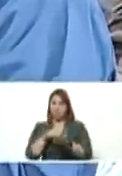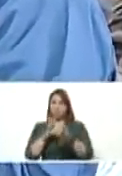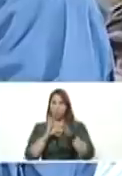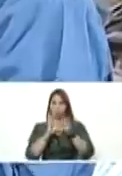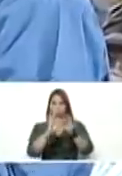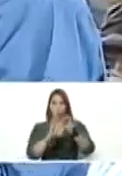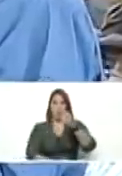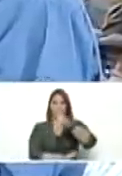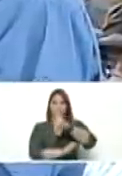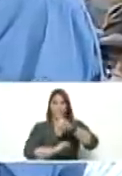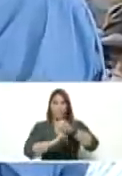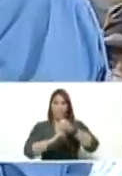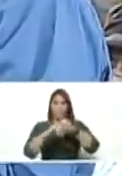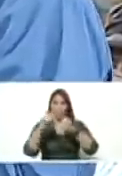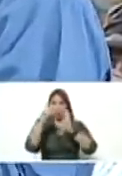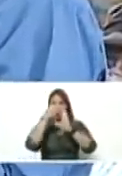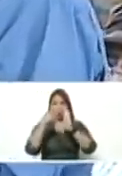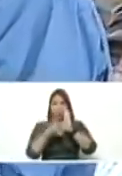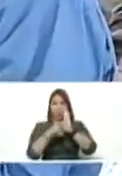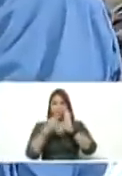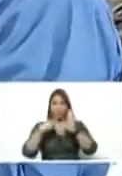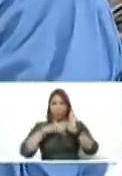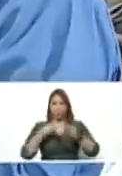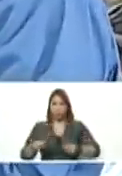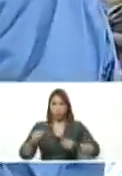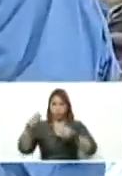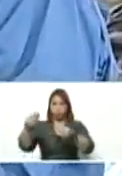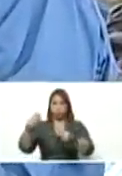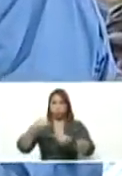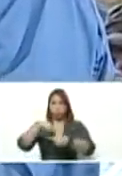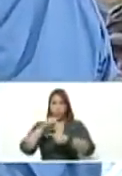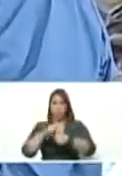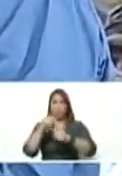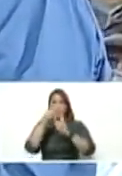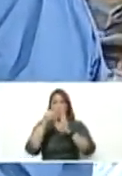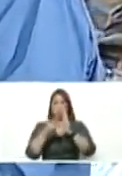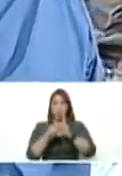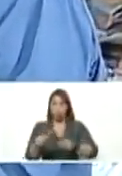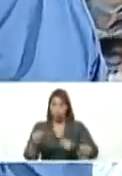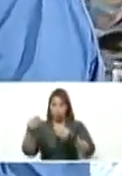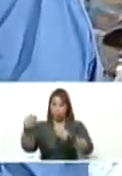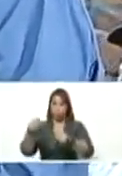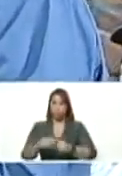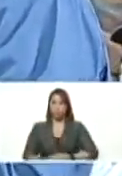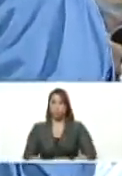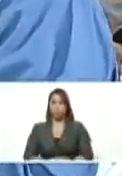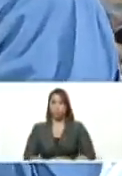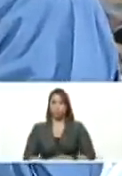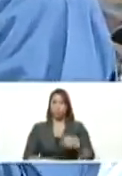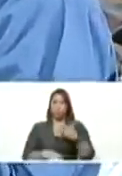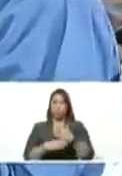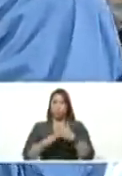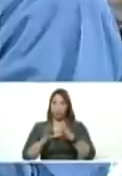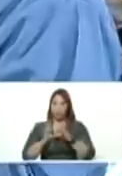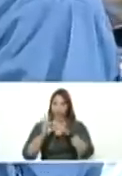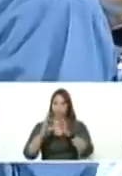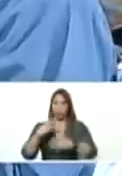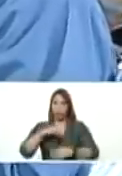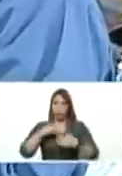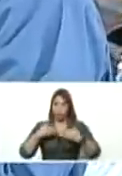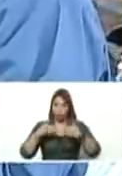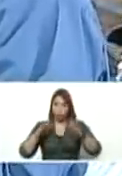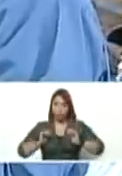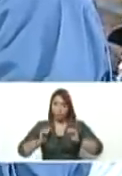el documento, este documento que se lo vamos a hacer llegar para que es un primer documento, vamos a consolidarlo con una gira que vamos a arrancar esta